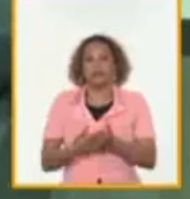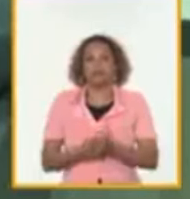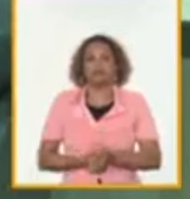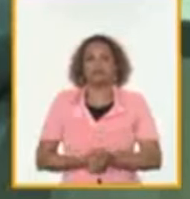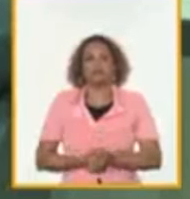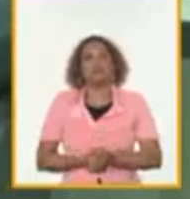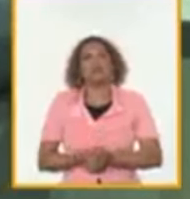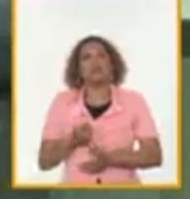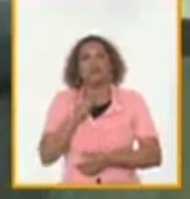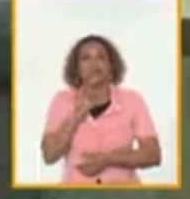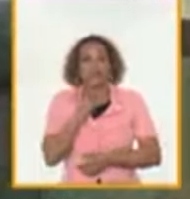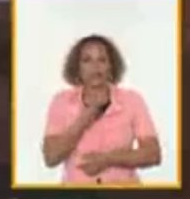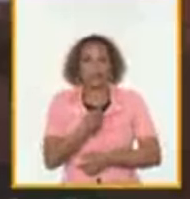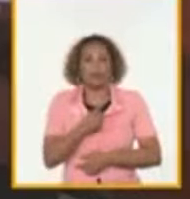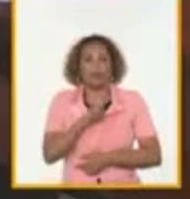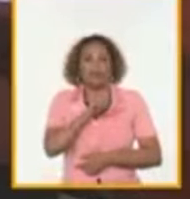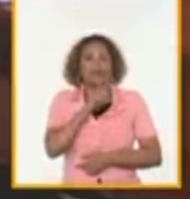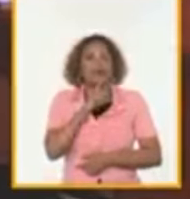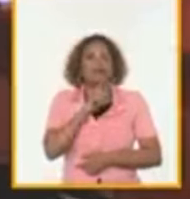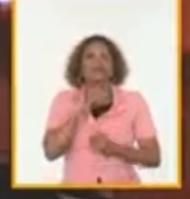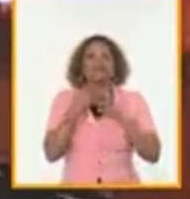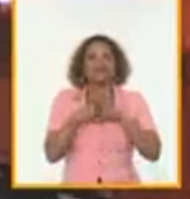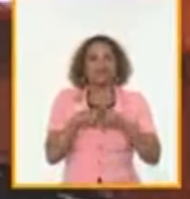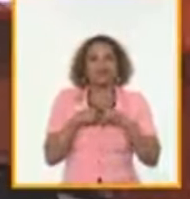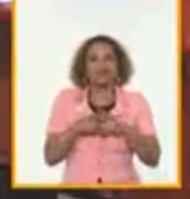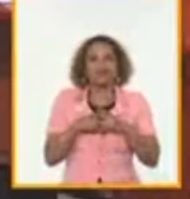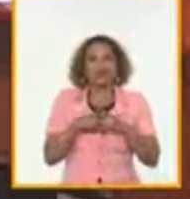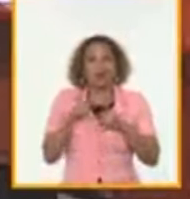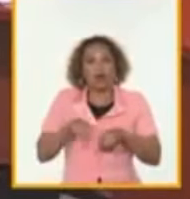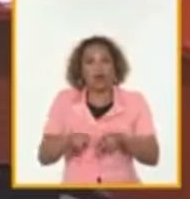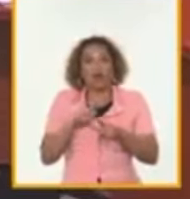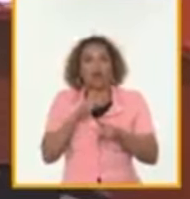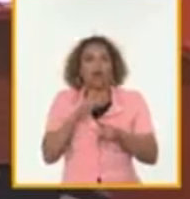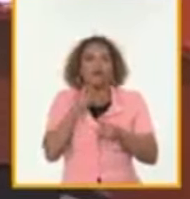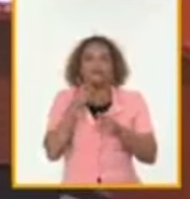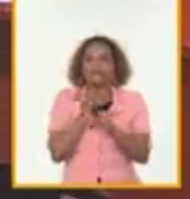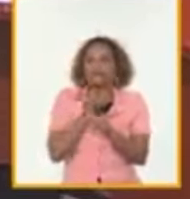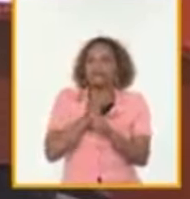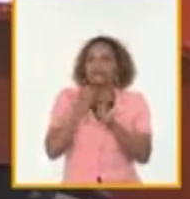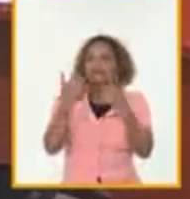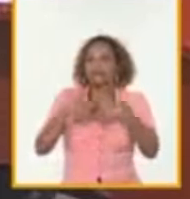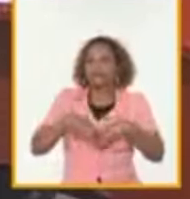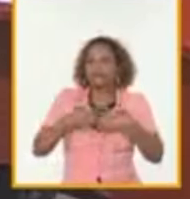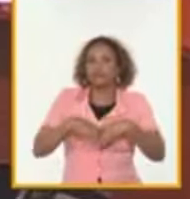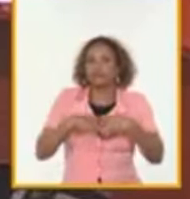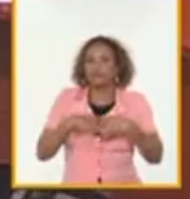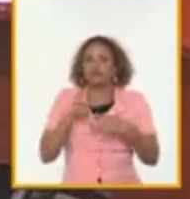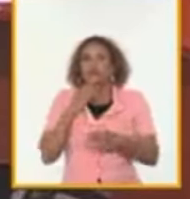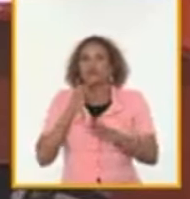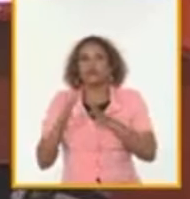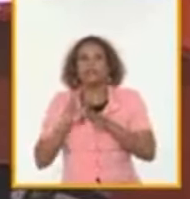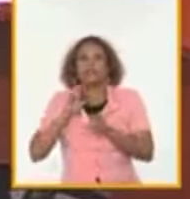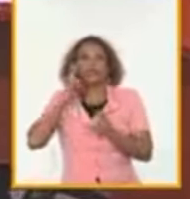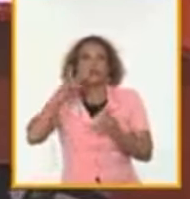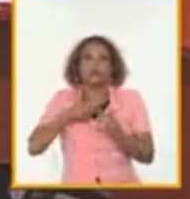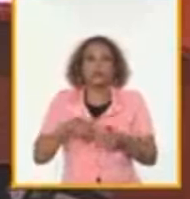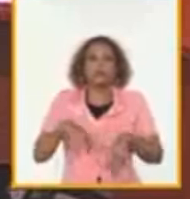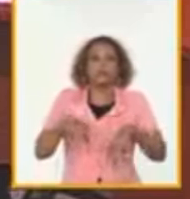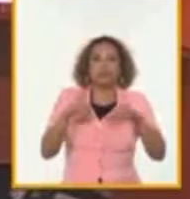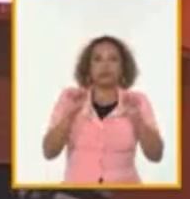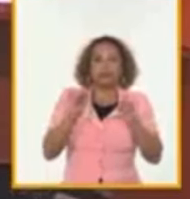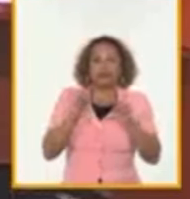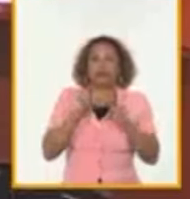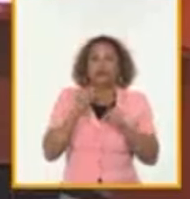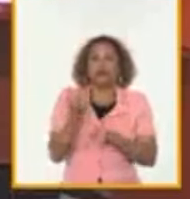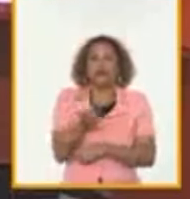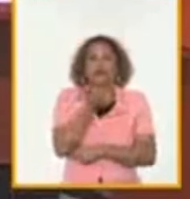sin duda eh loable en medio de las circunstancias en las que están trabajando nuestras industrias o sea con el tema del combustible los apagones todo eso impacta por